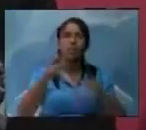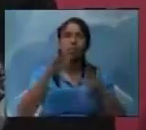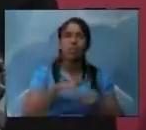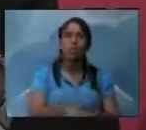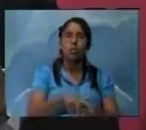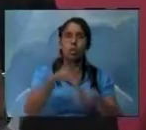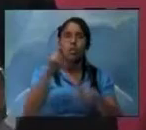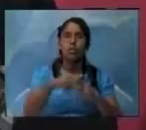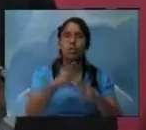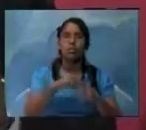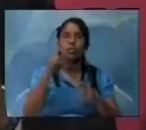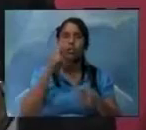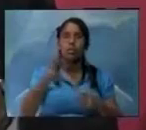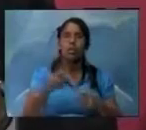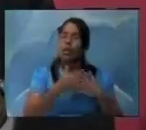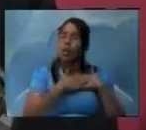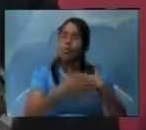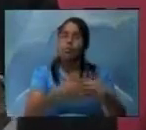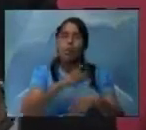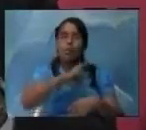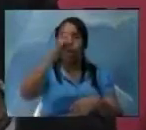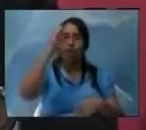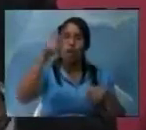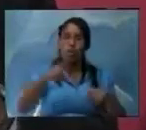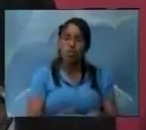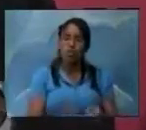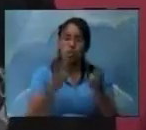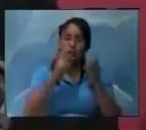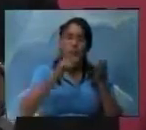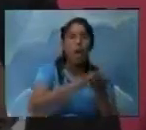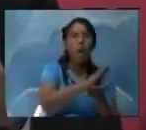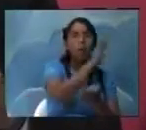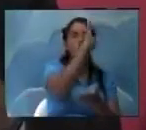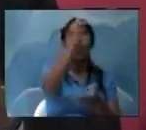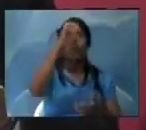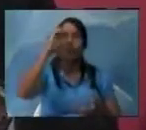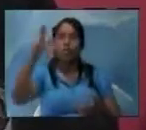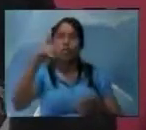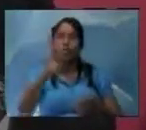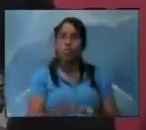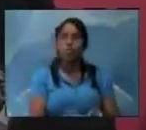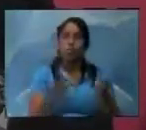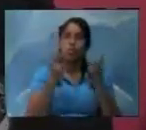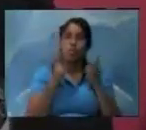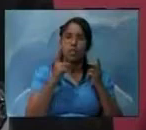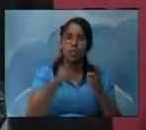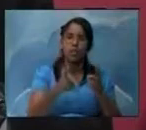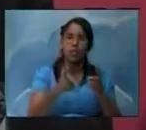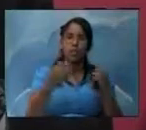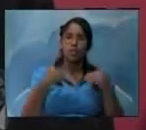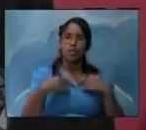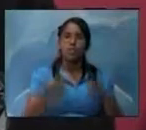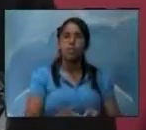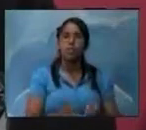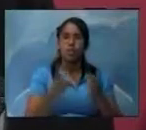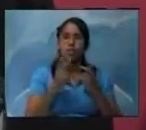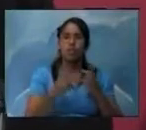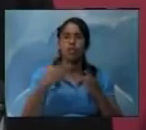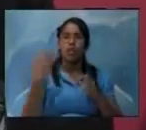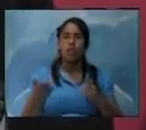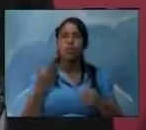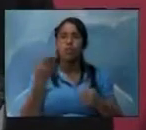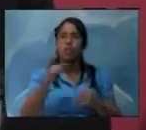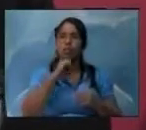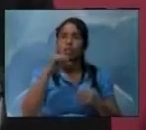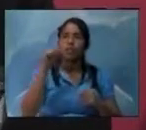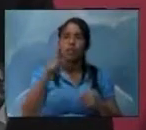ruina, entonces verán el favor de Dios, verán la gloria de Dios manifestada en tu vida y en mi vida. Qué